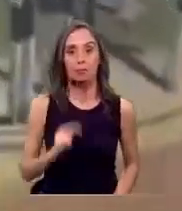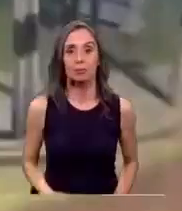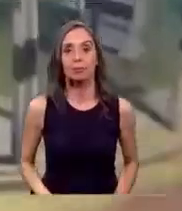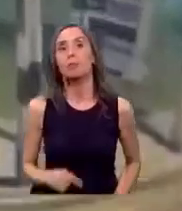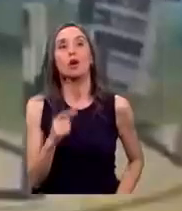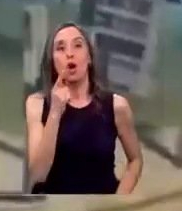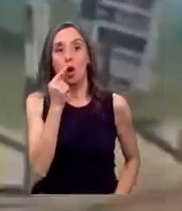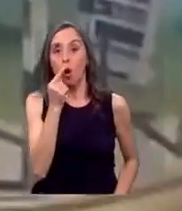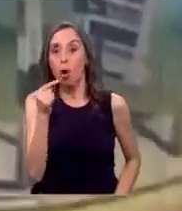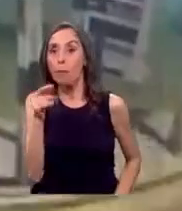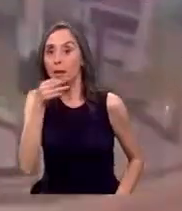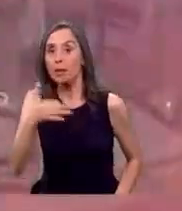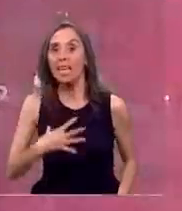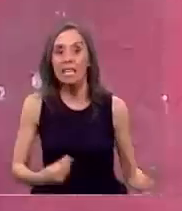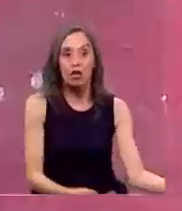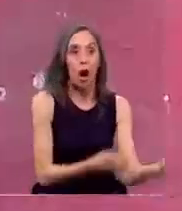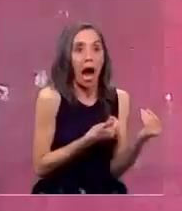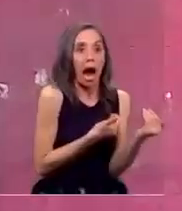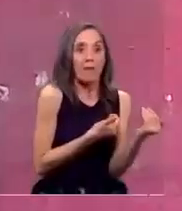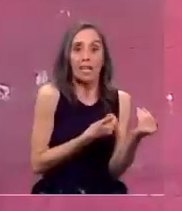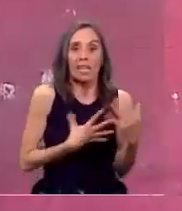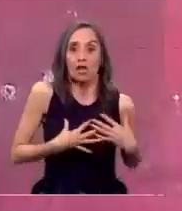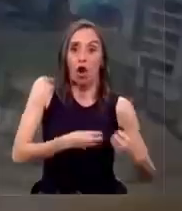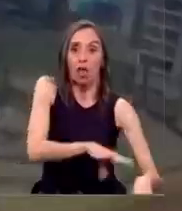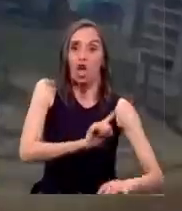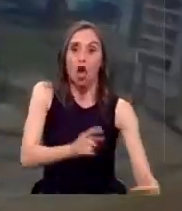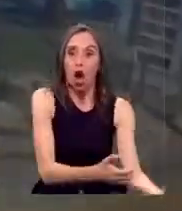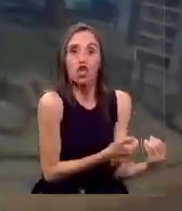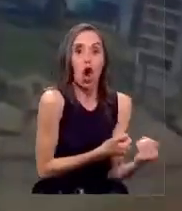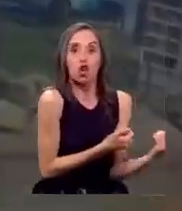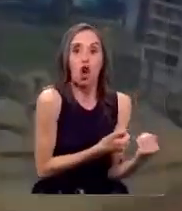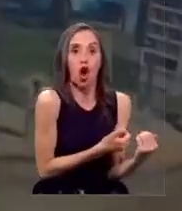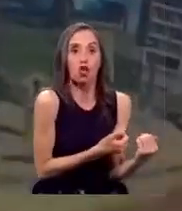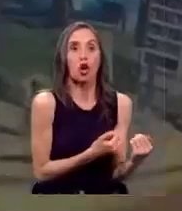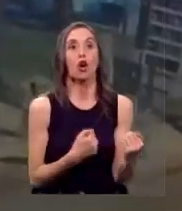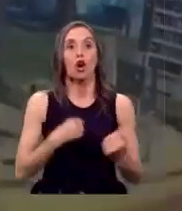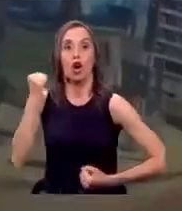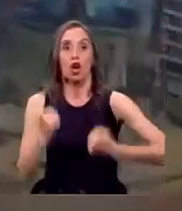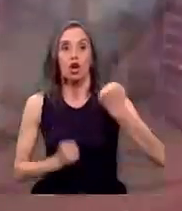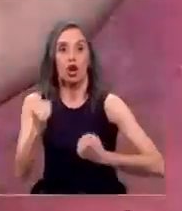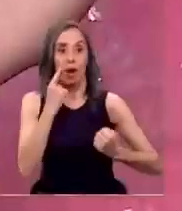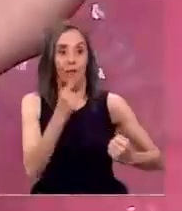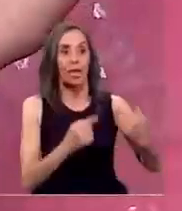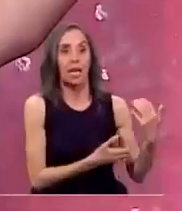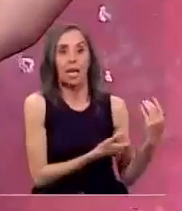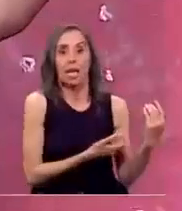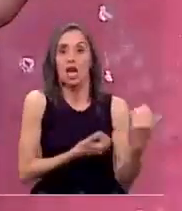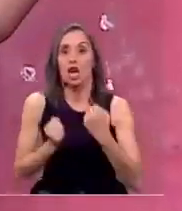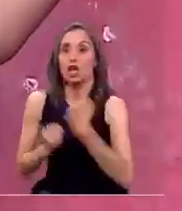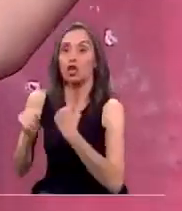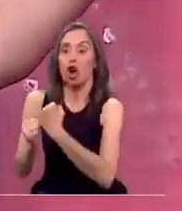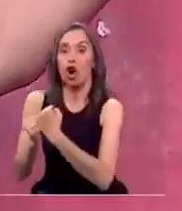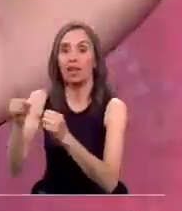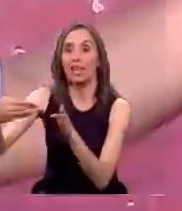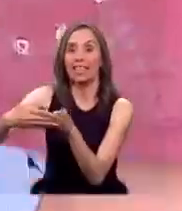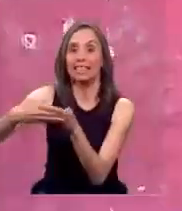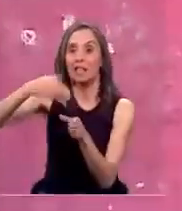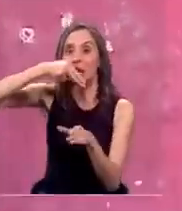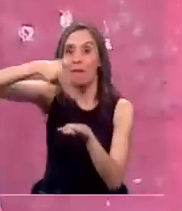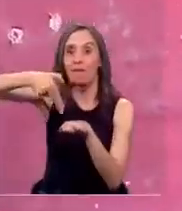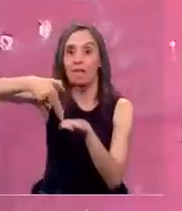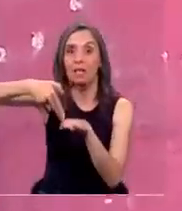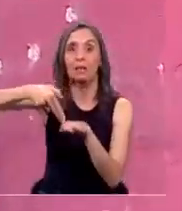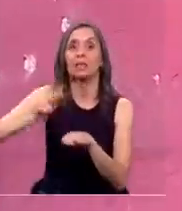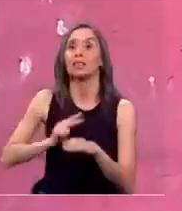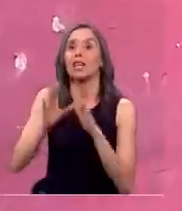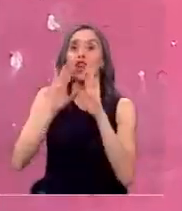No, abracé a mi hijo yo no lo dejé, yo no lo dejé para nada a mi hijo. No, sí salí yo corriendo del parque, salí hasta acá, en toda la esquina de la Copé, se paró el